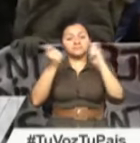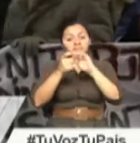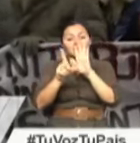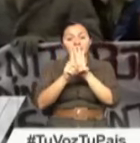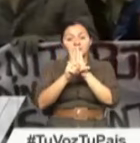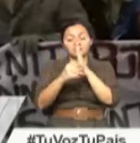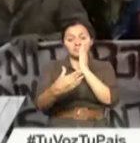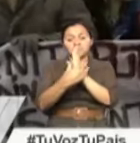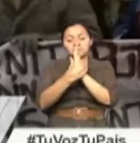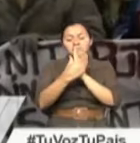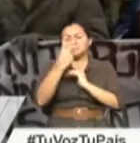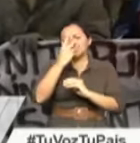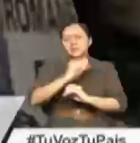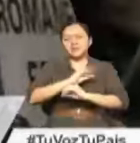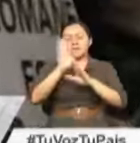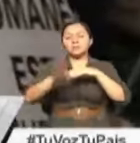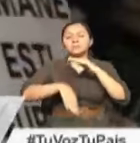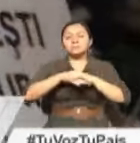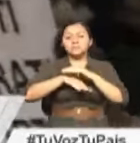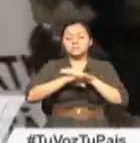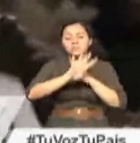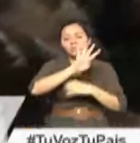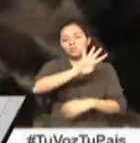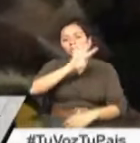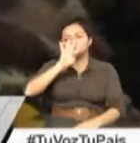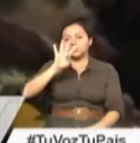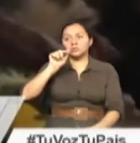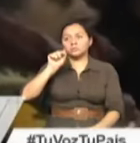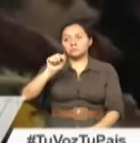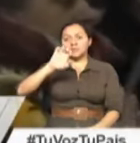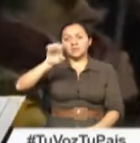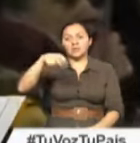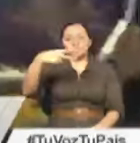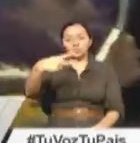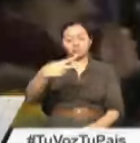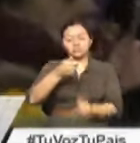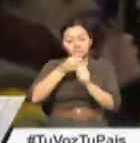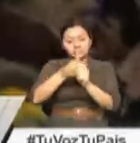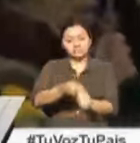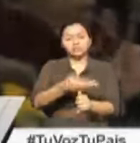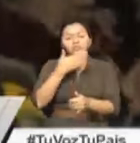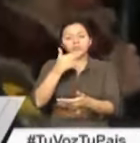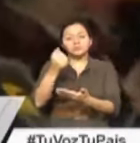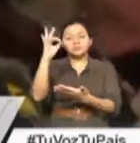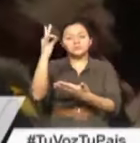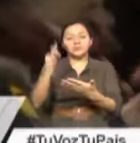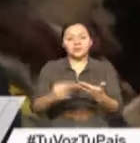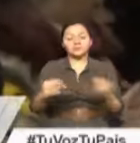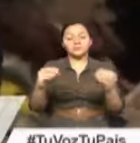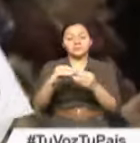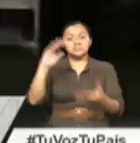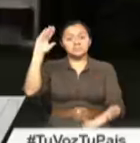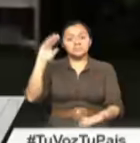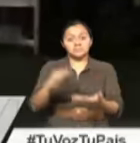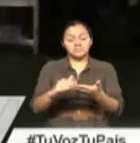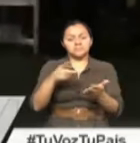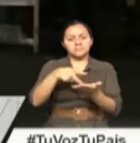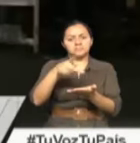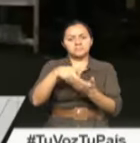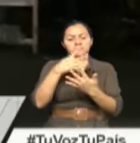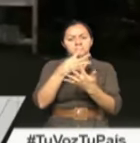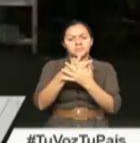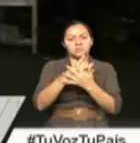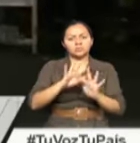Penal establecía un mínimo de 44,000 € para poder empezar a perseguir los delitos financieros y reducía las sentencias de cárcel